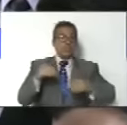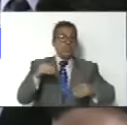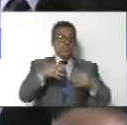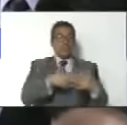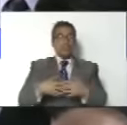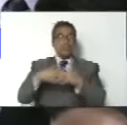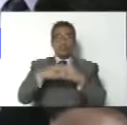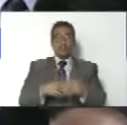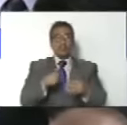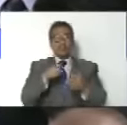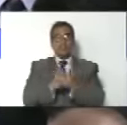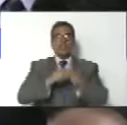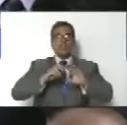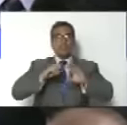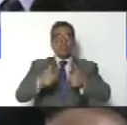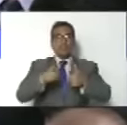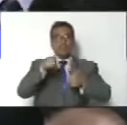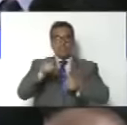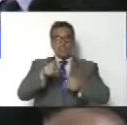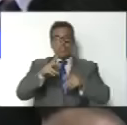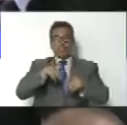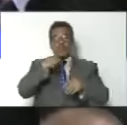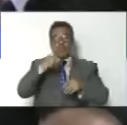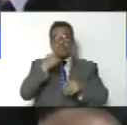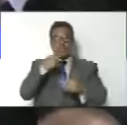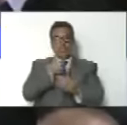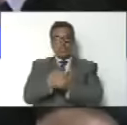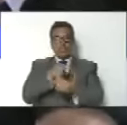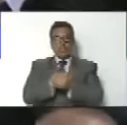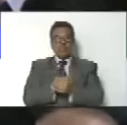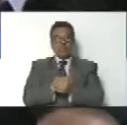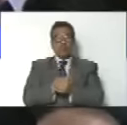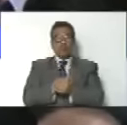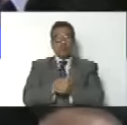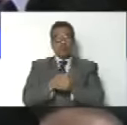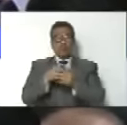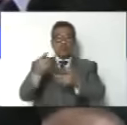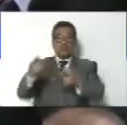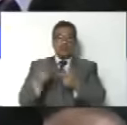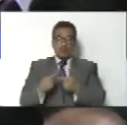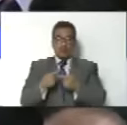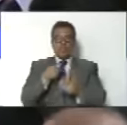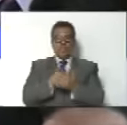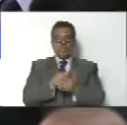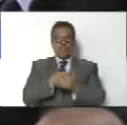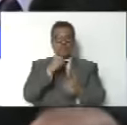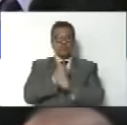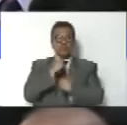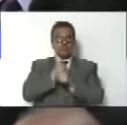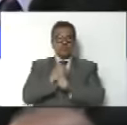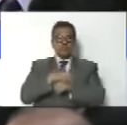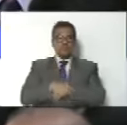$200 americanos, cifra de arranque de una política salarial que le devuelva el valor al